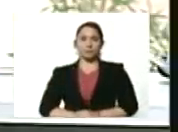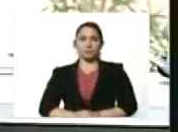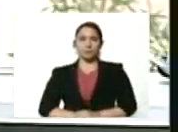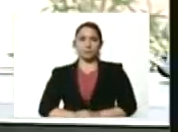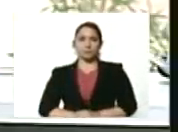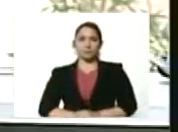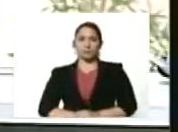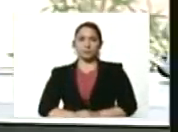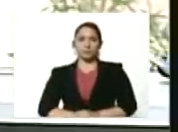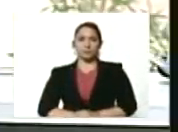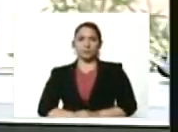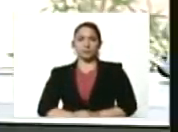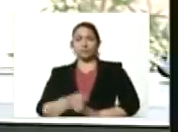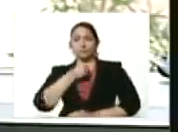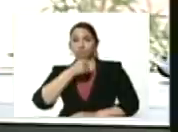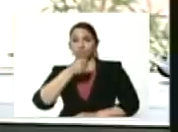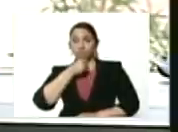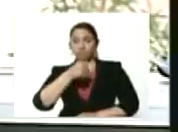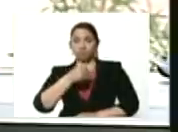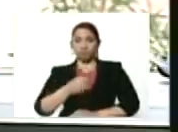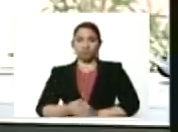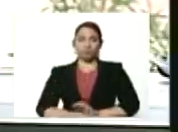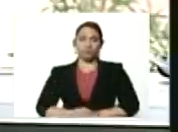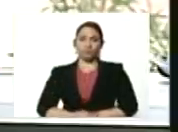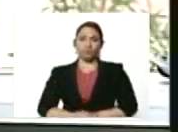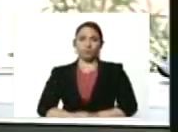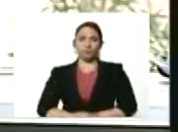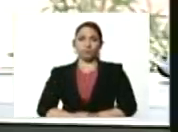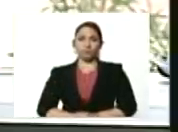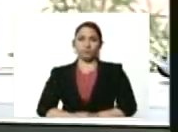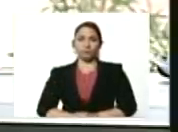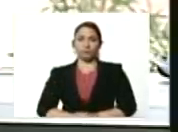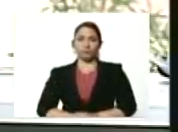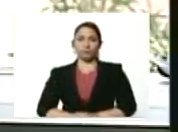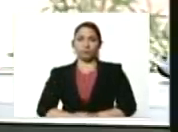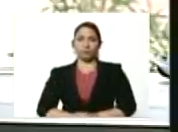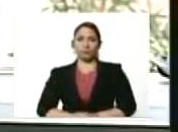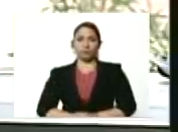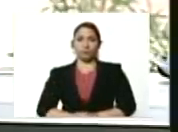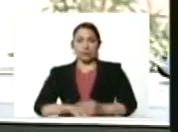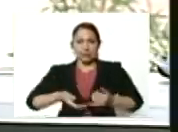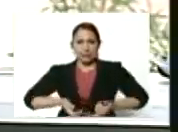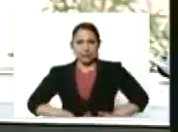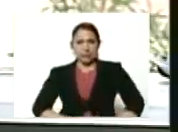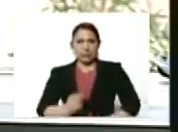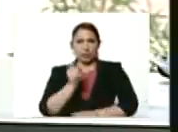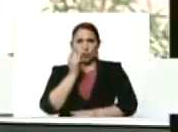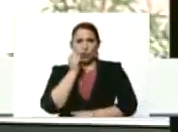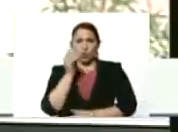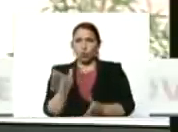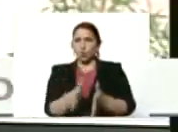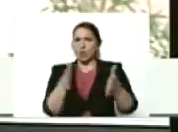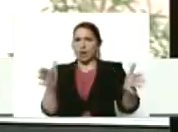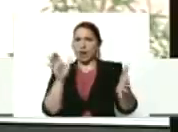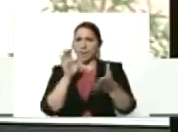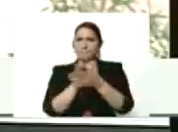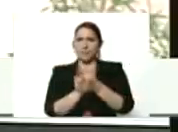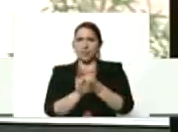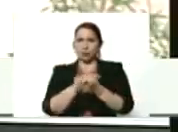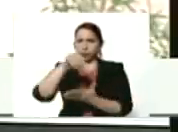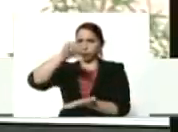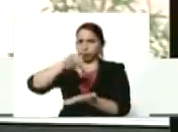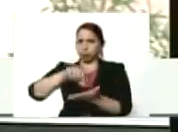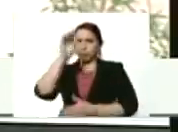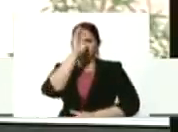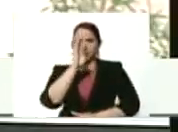sale la entrevista del periodista Brennan Augman, hijo de un gran compañero de Sao Paulo, su padre,